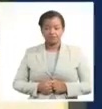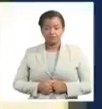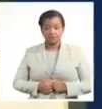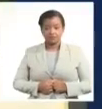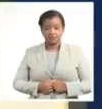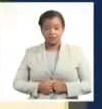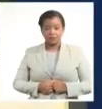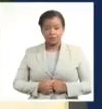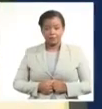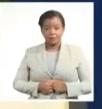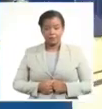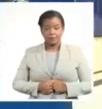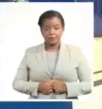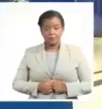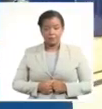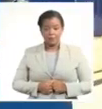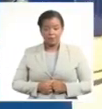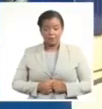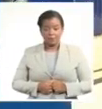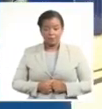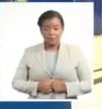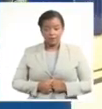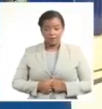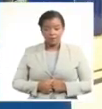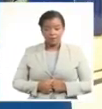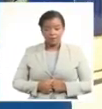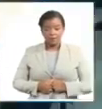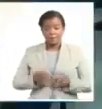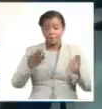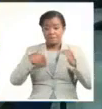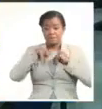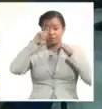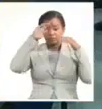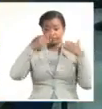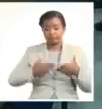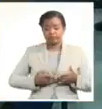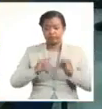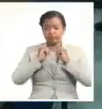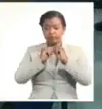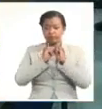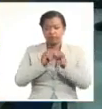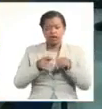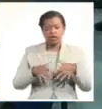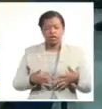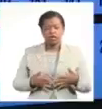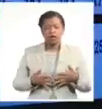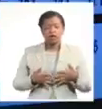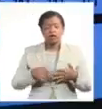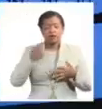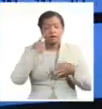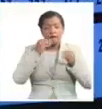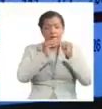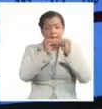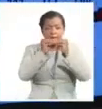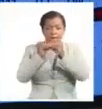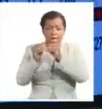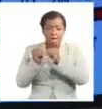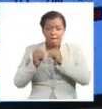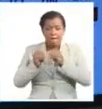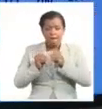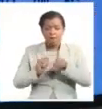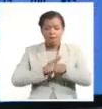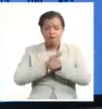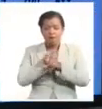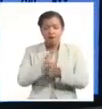El ministro de Salud Pública, doctor José Ángel Portal Miranda, informó en rueda de prensa que aunque el promedio de contagios por COVID-19